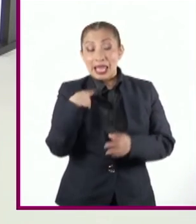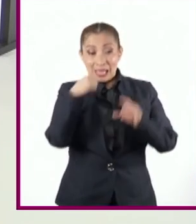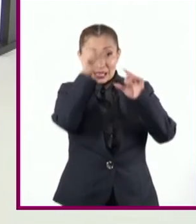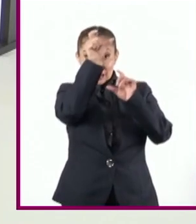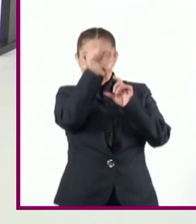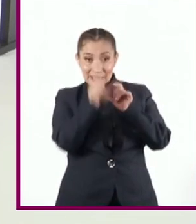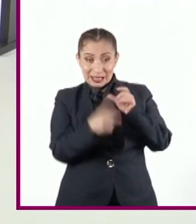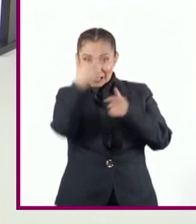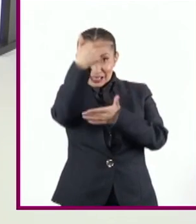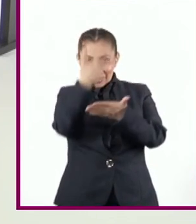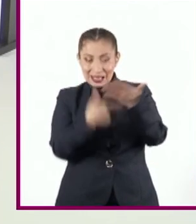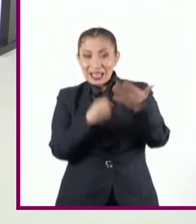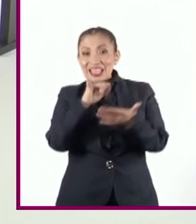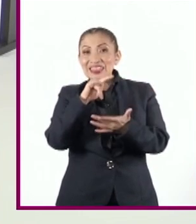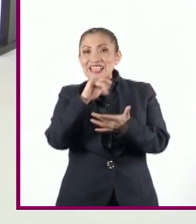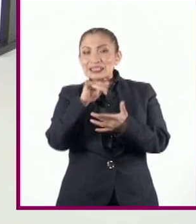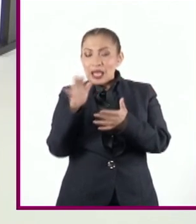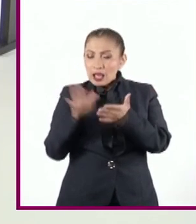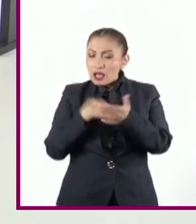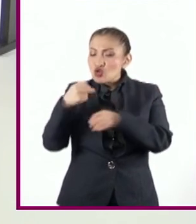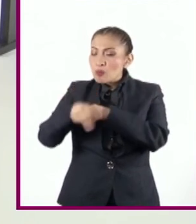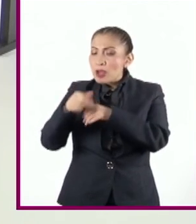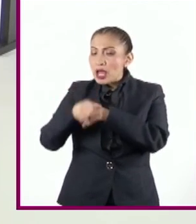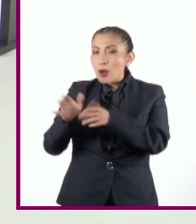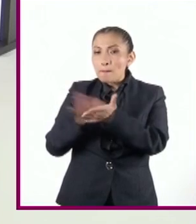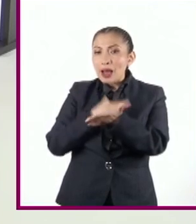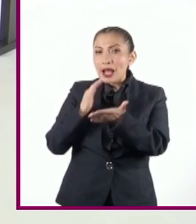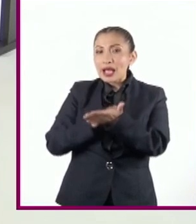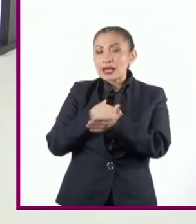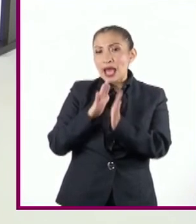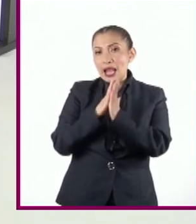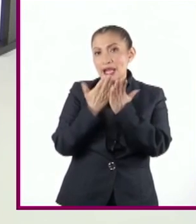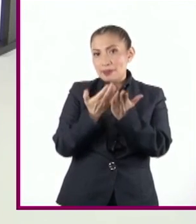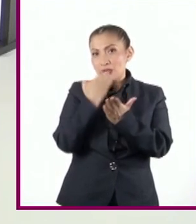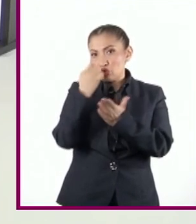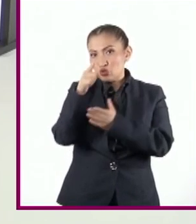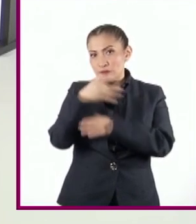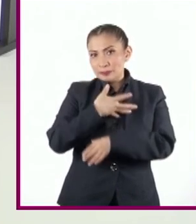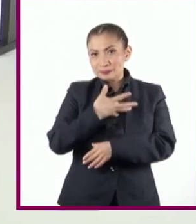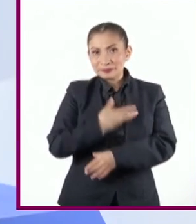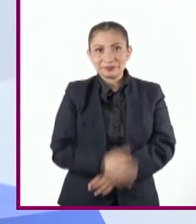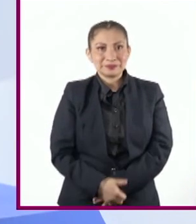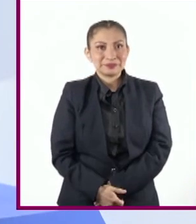índice pueden encontrar la página exacta de acuerdo al libro de texto que tengan.